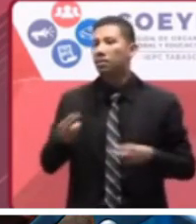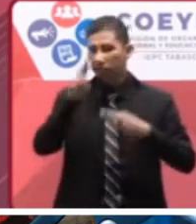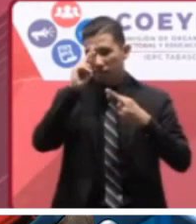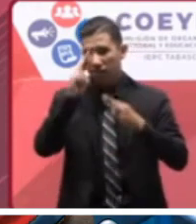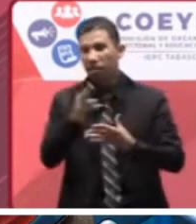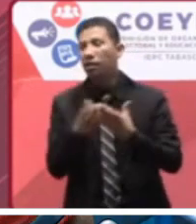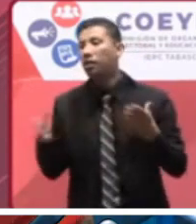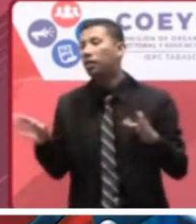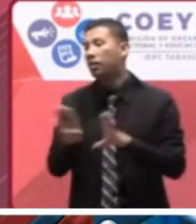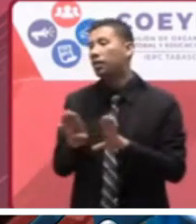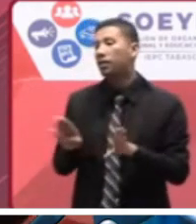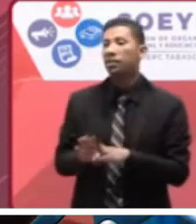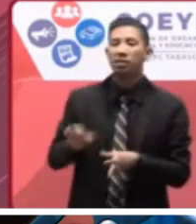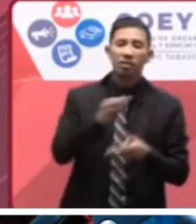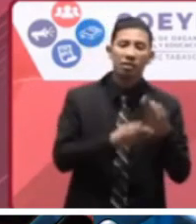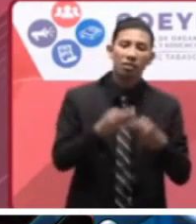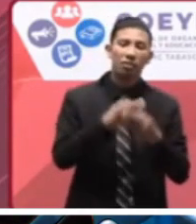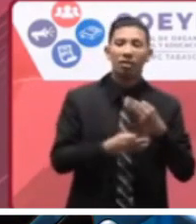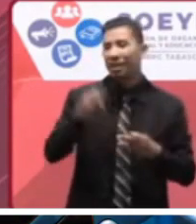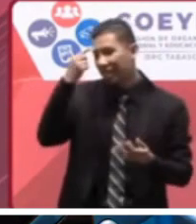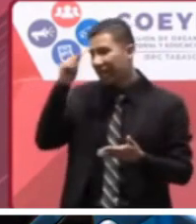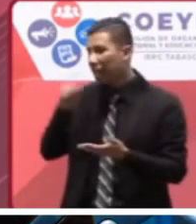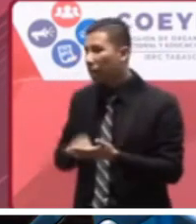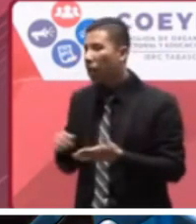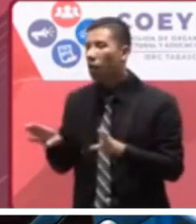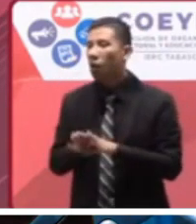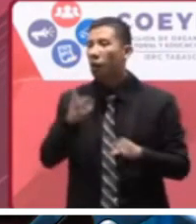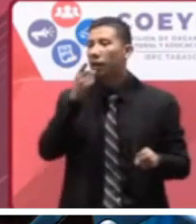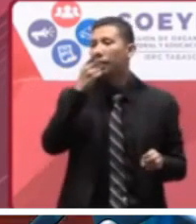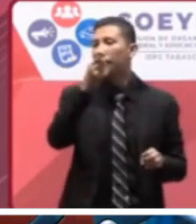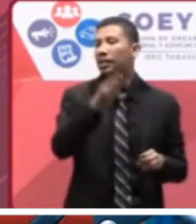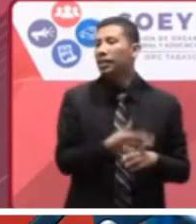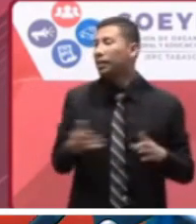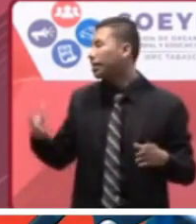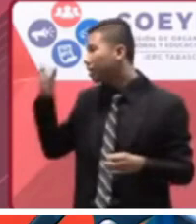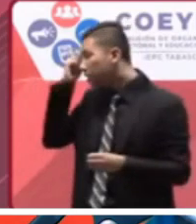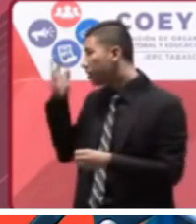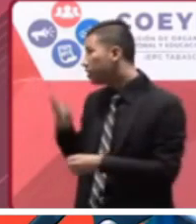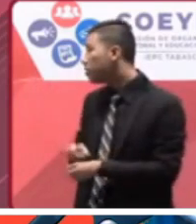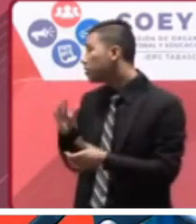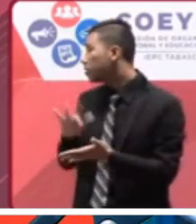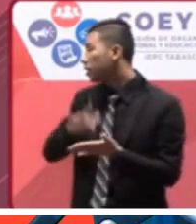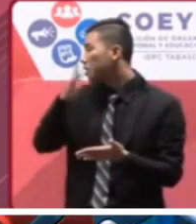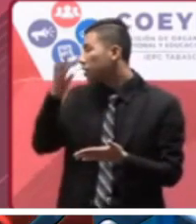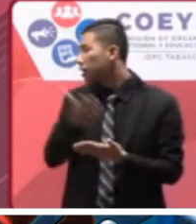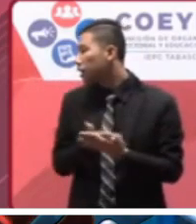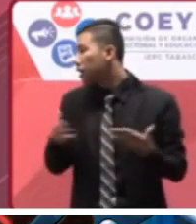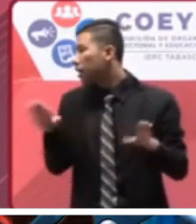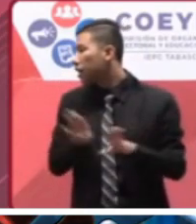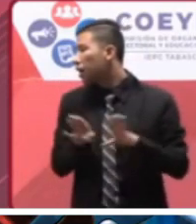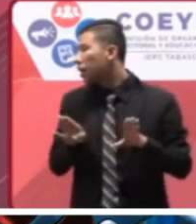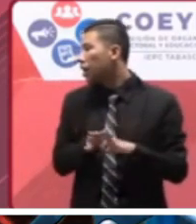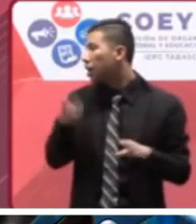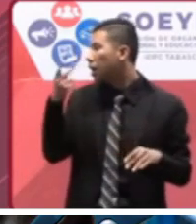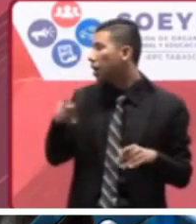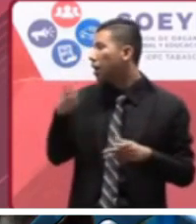tolera, se incita a no ser tolerado. Y creo, se lo digo de veras, directora, agradeciéndole la hospitalidad, pero sobre